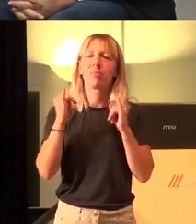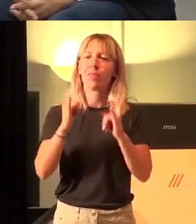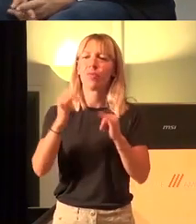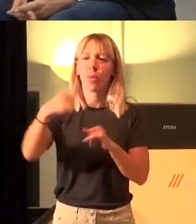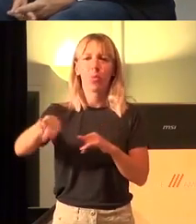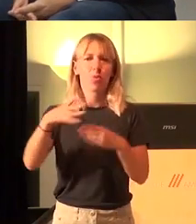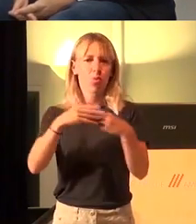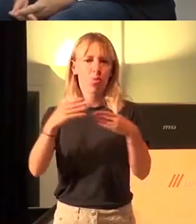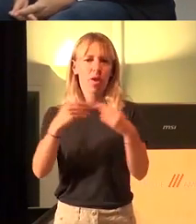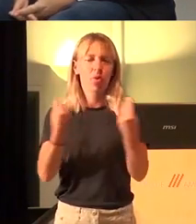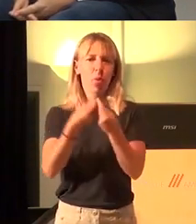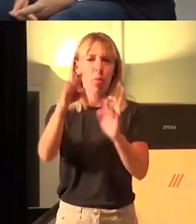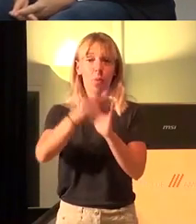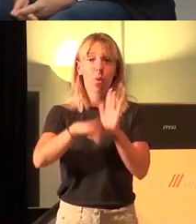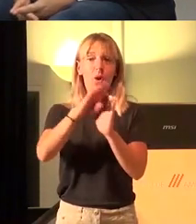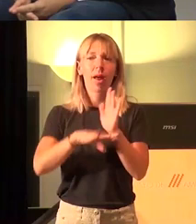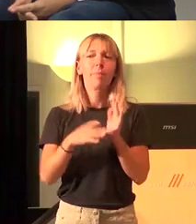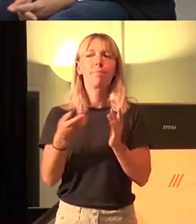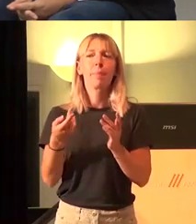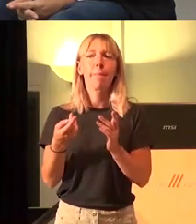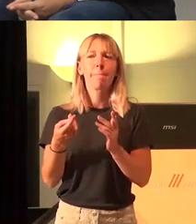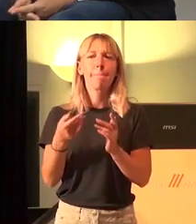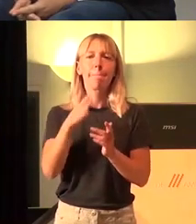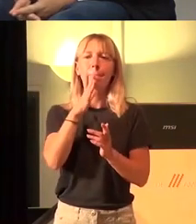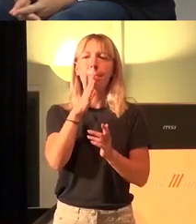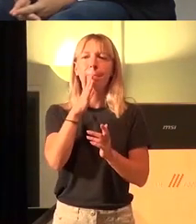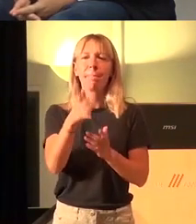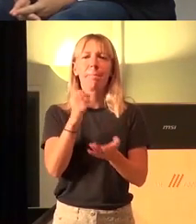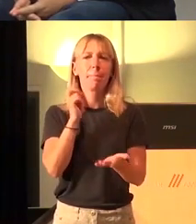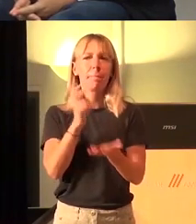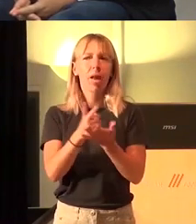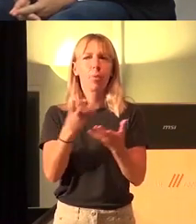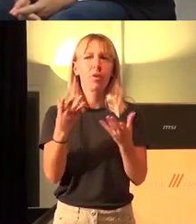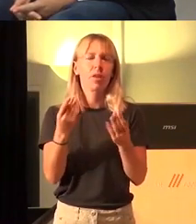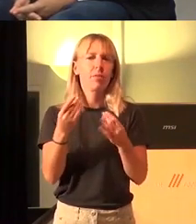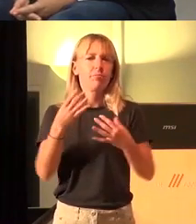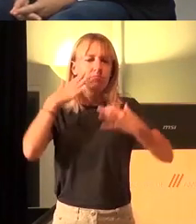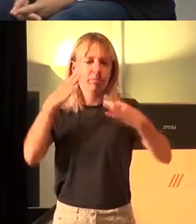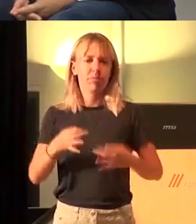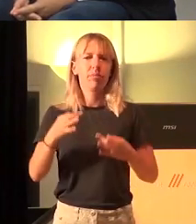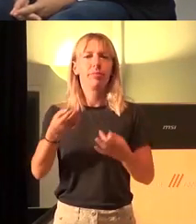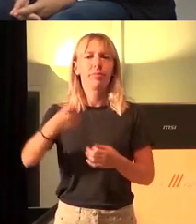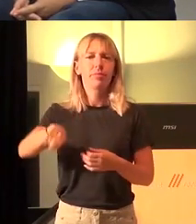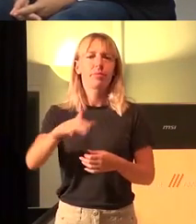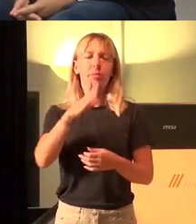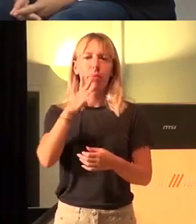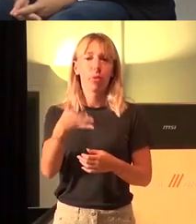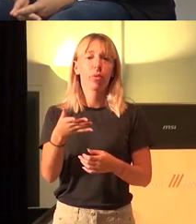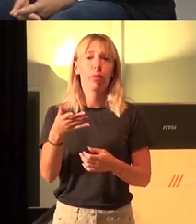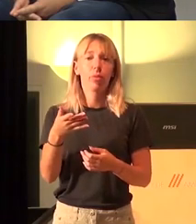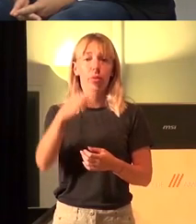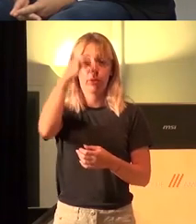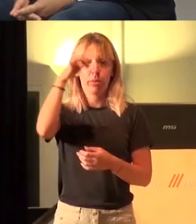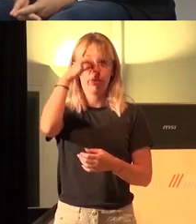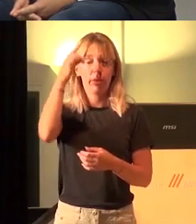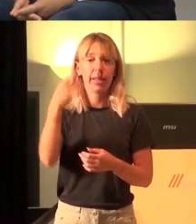vuestros usuarios a través del programa. ¿Por qué esta apuesta tan firme por vuestra parte, por la